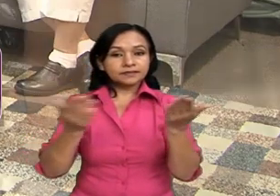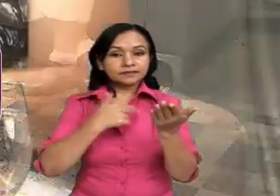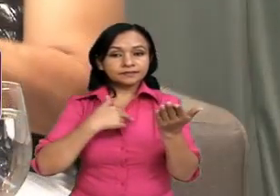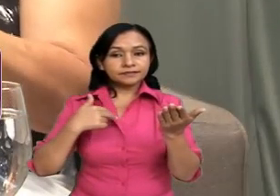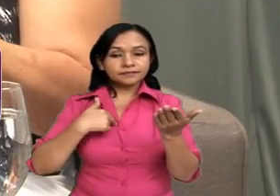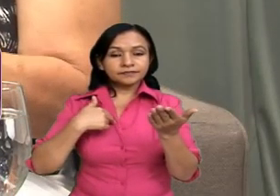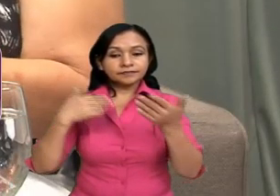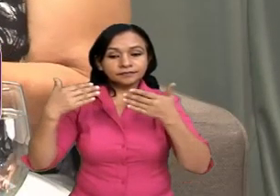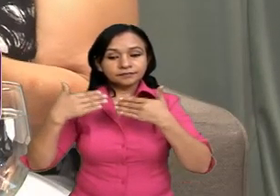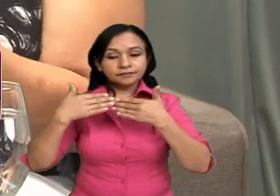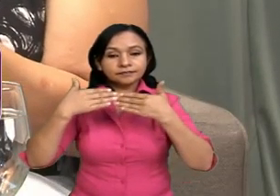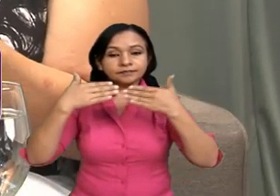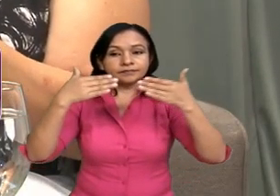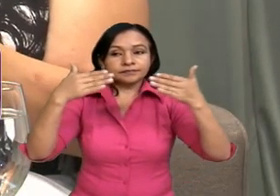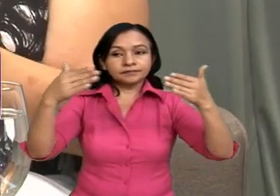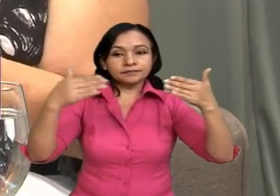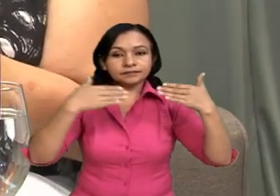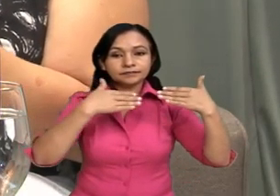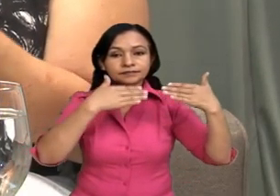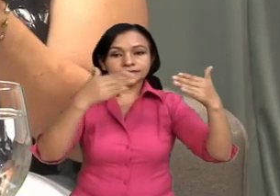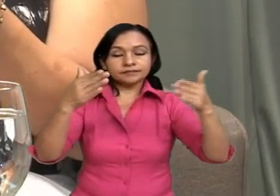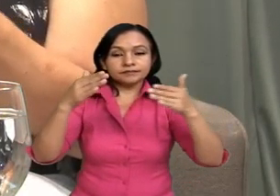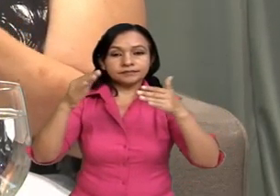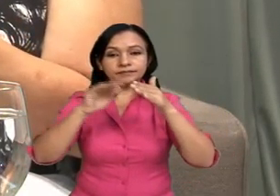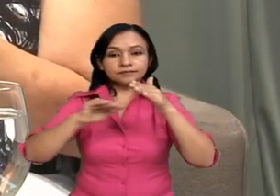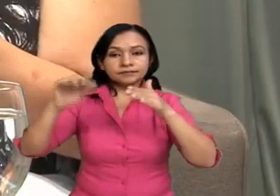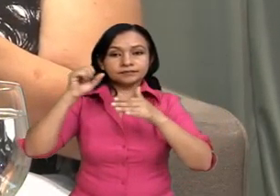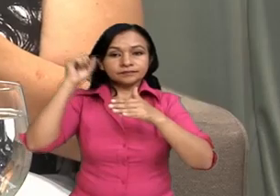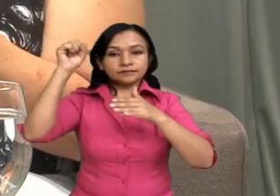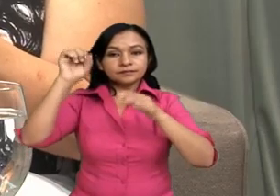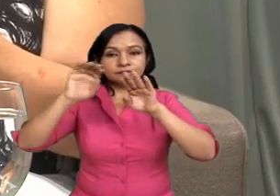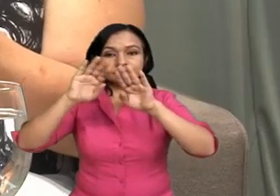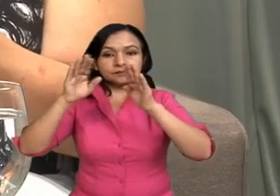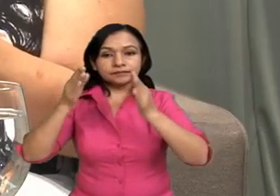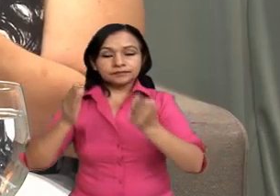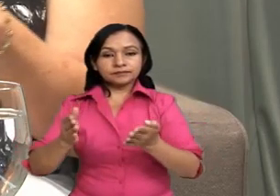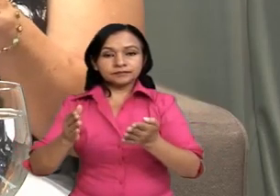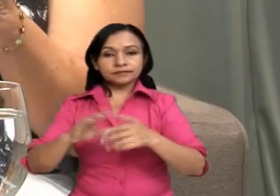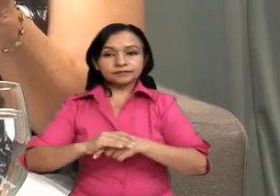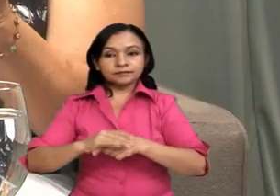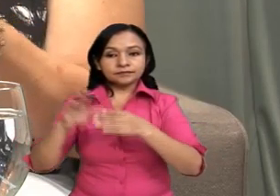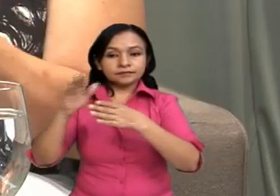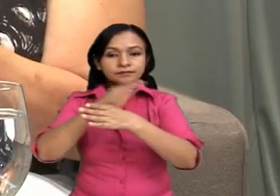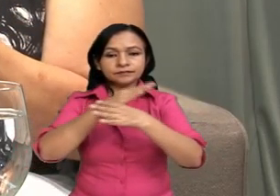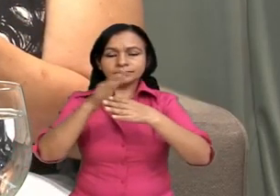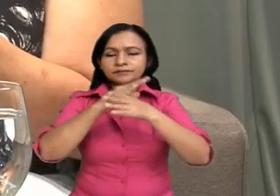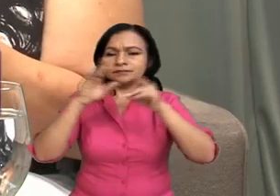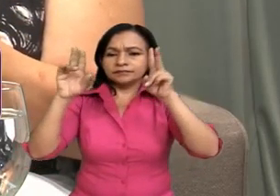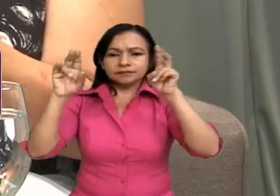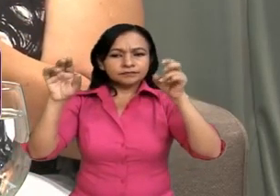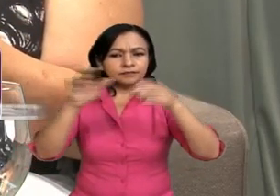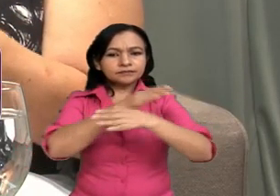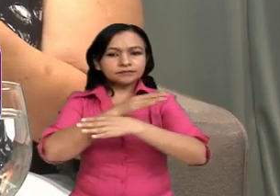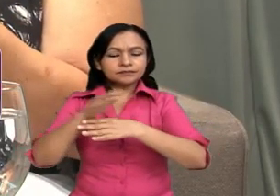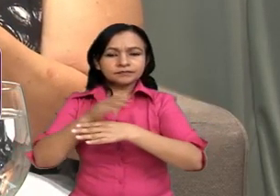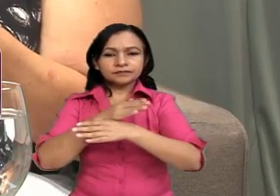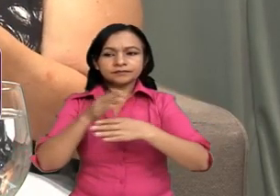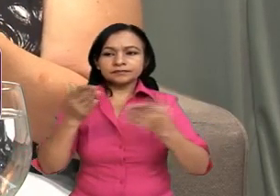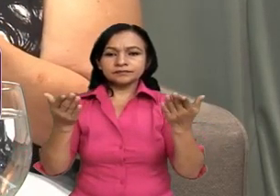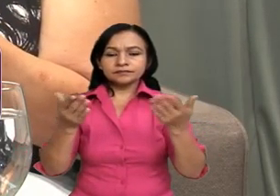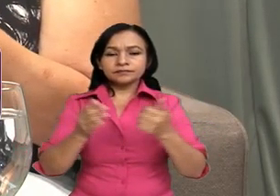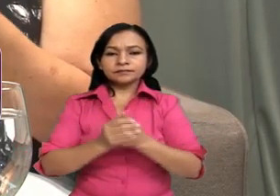la apertura de las grandes conquistas de las mujeres, tanto en los diferentes sectores como en el